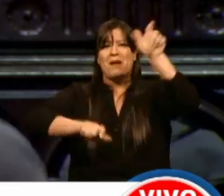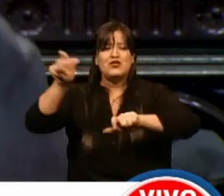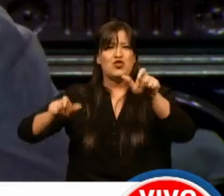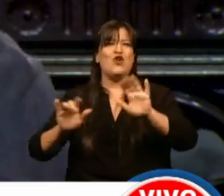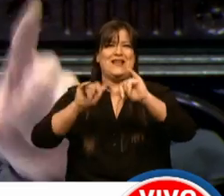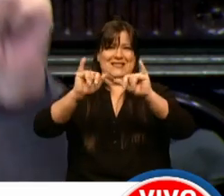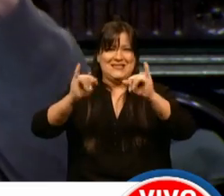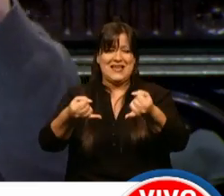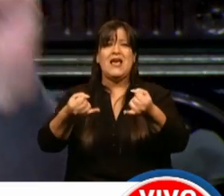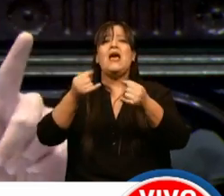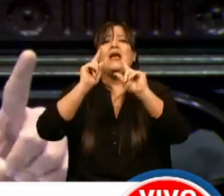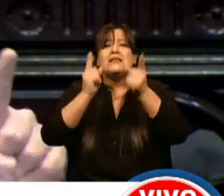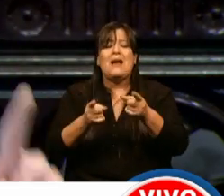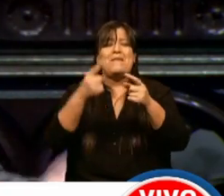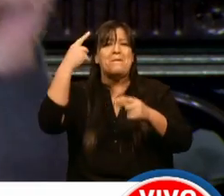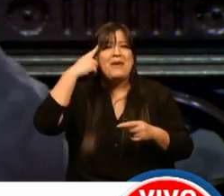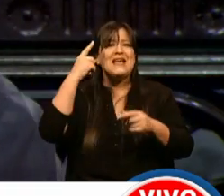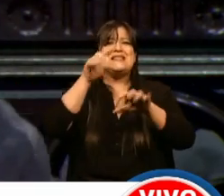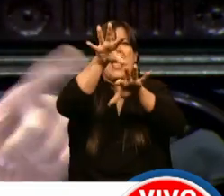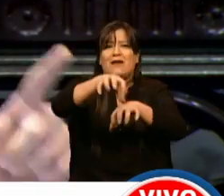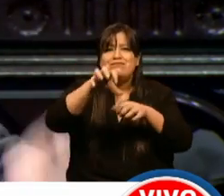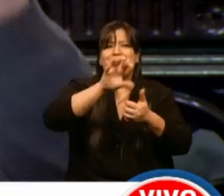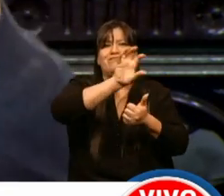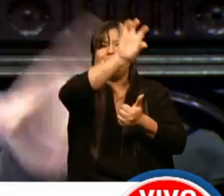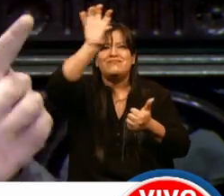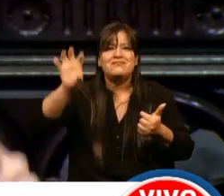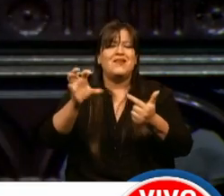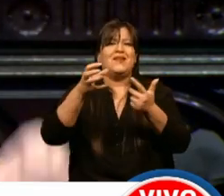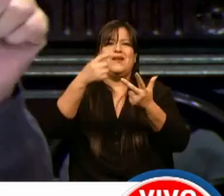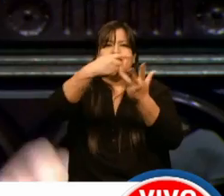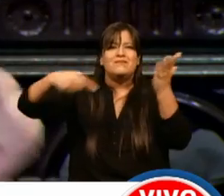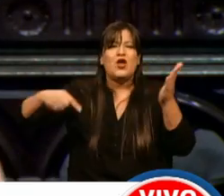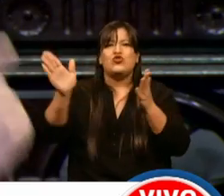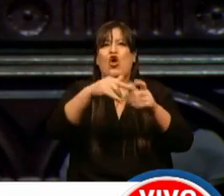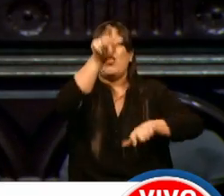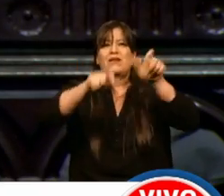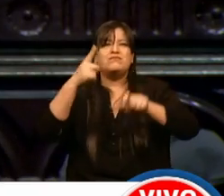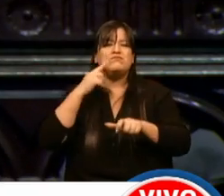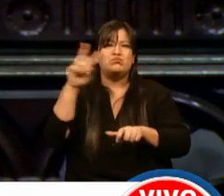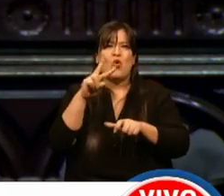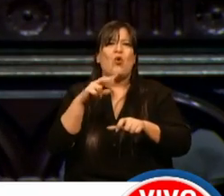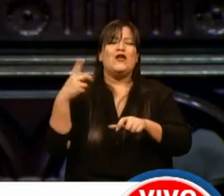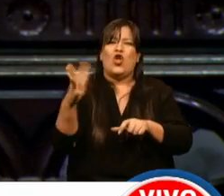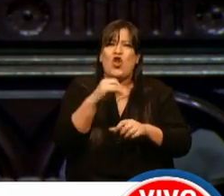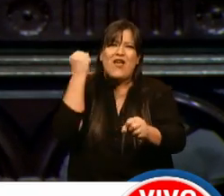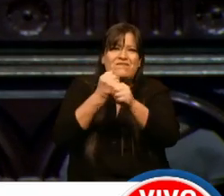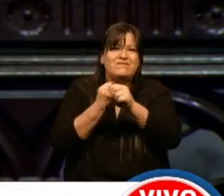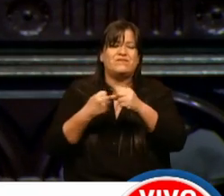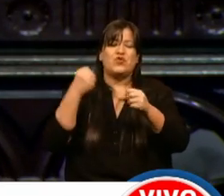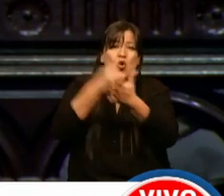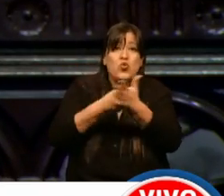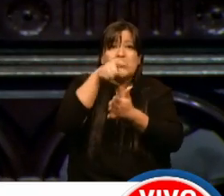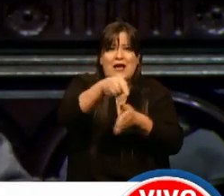hueso en las microeconomías de nuestras micro hombres y micro mujeres que día a día tratan de salir adelante entonces